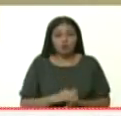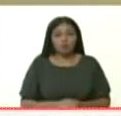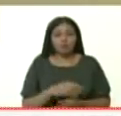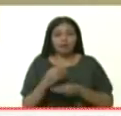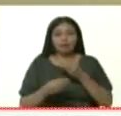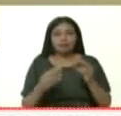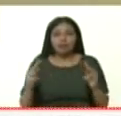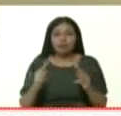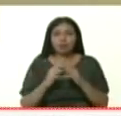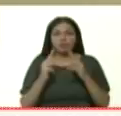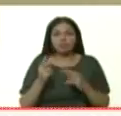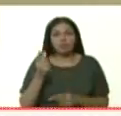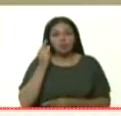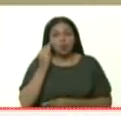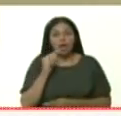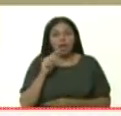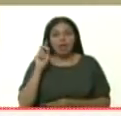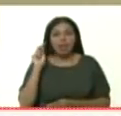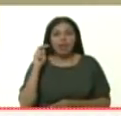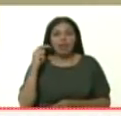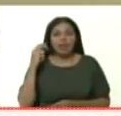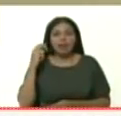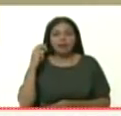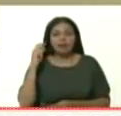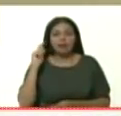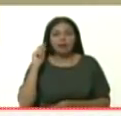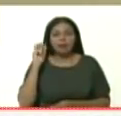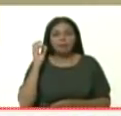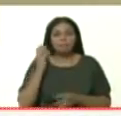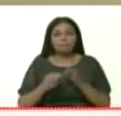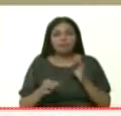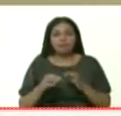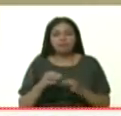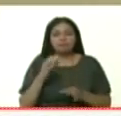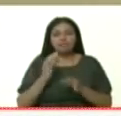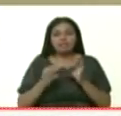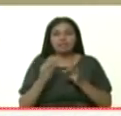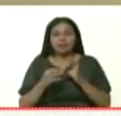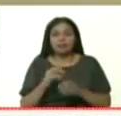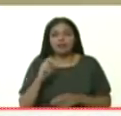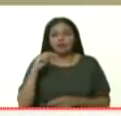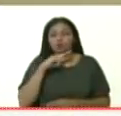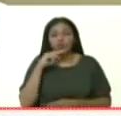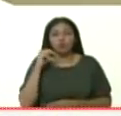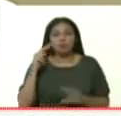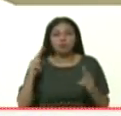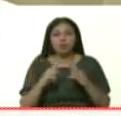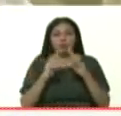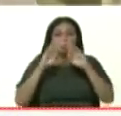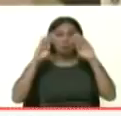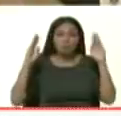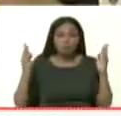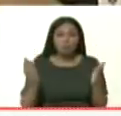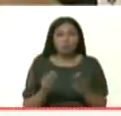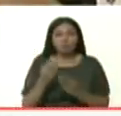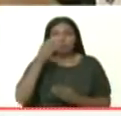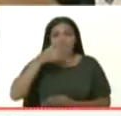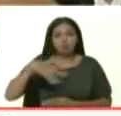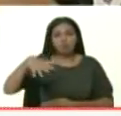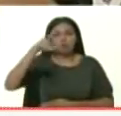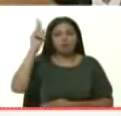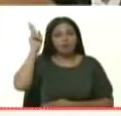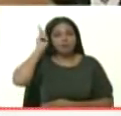hacer este encuentro de mujeres en el mes de septiembre. En el mes de octubre tenemos el Encuentro Mundial de Pueblos